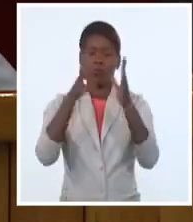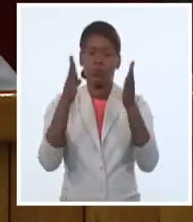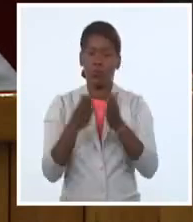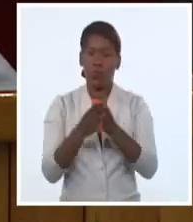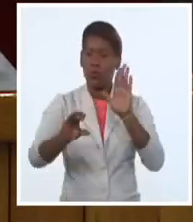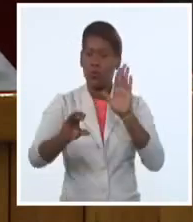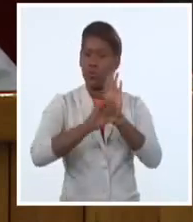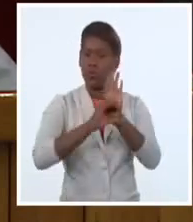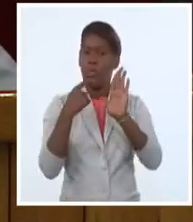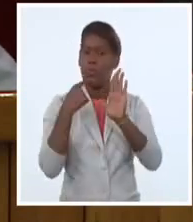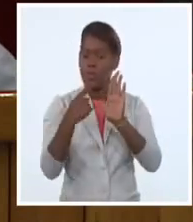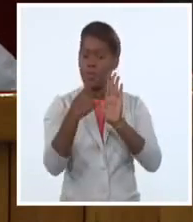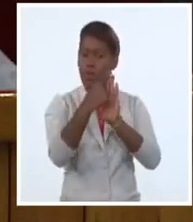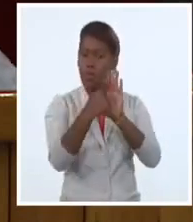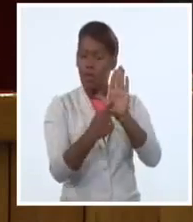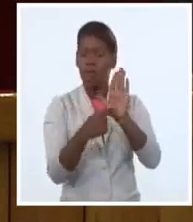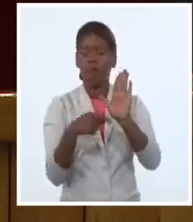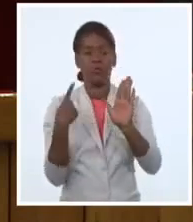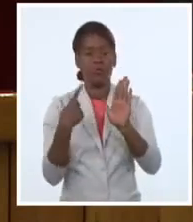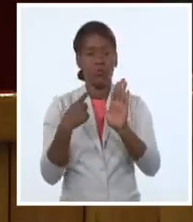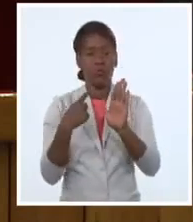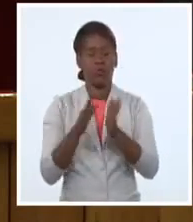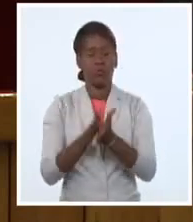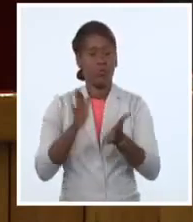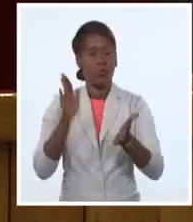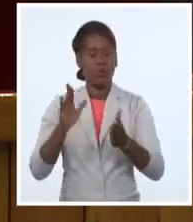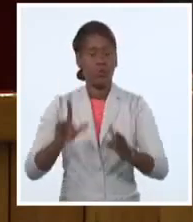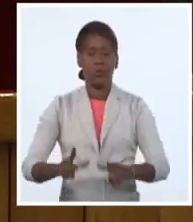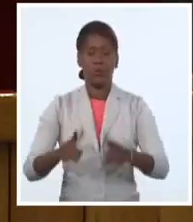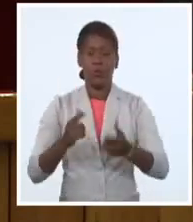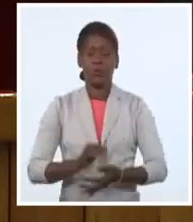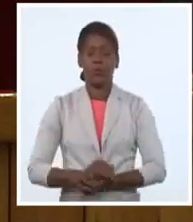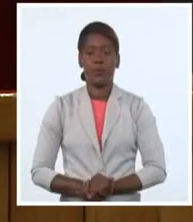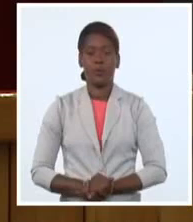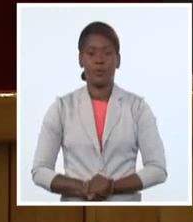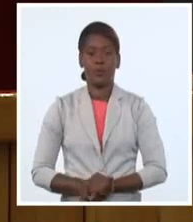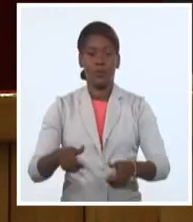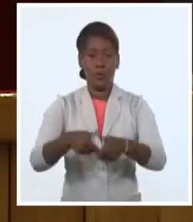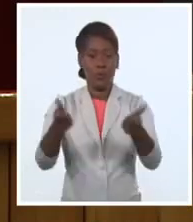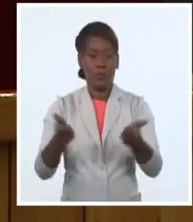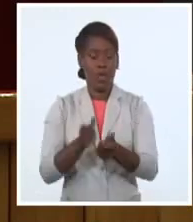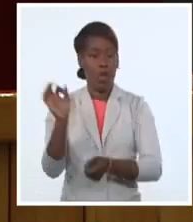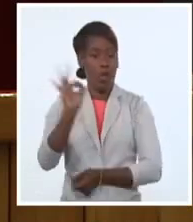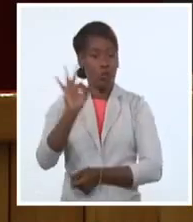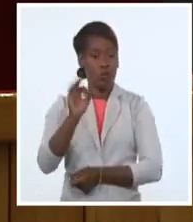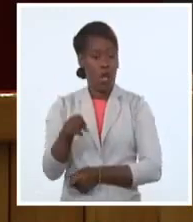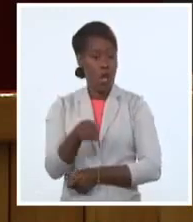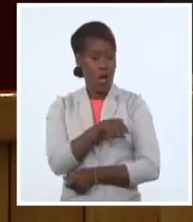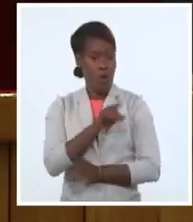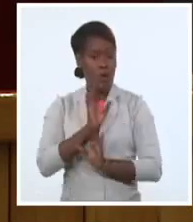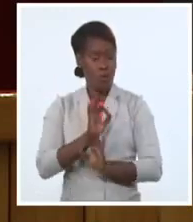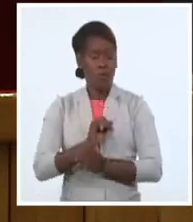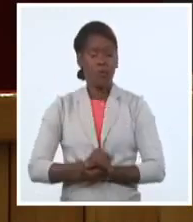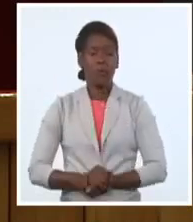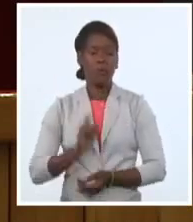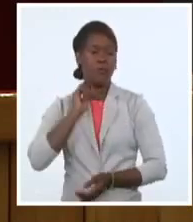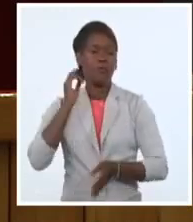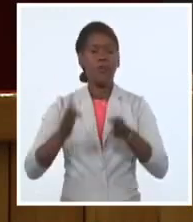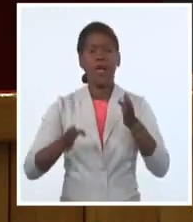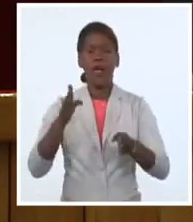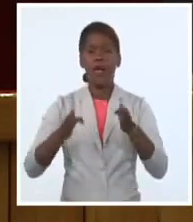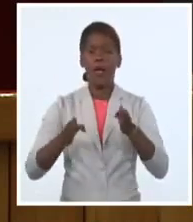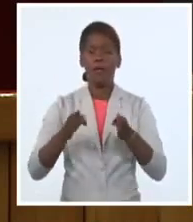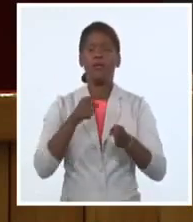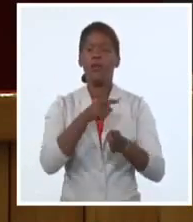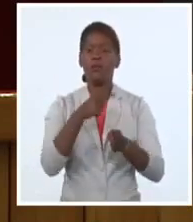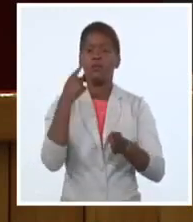Constitución socialista. El octavo Congreso del Partido, celebrado en este difícil año, nos dejó